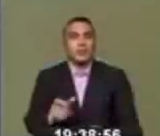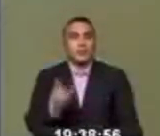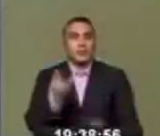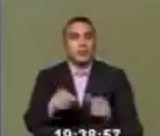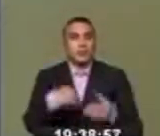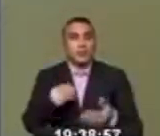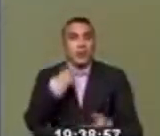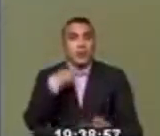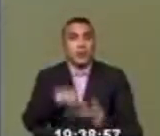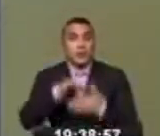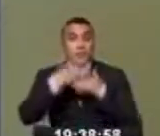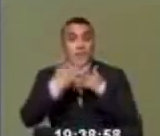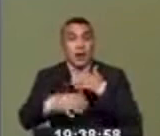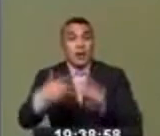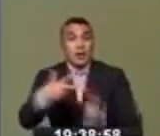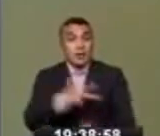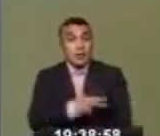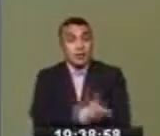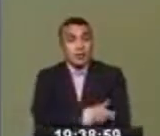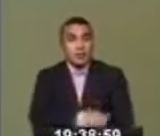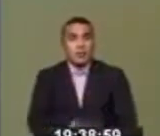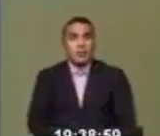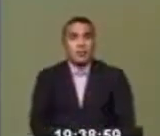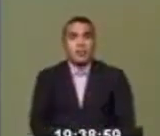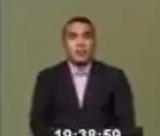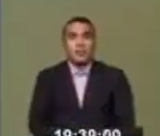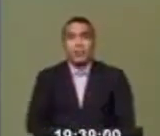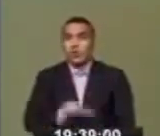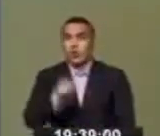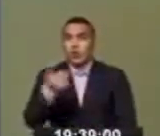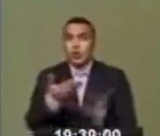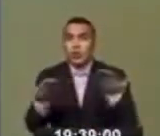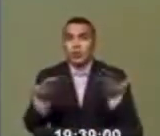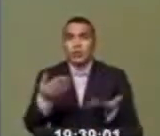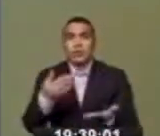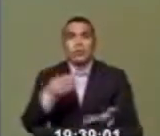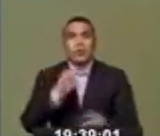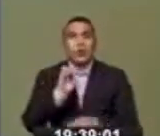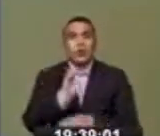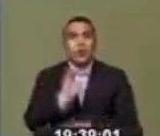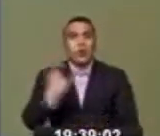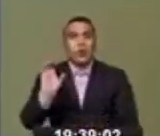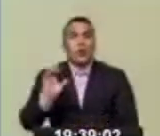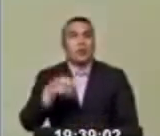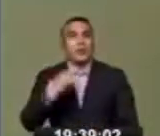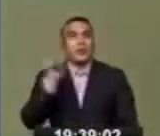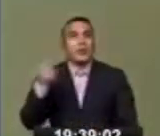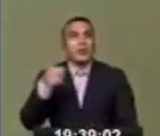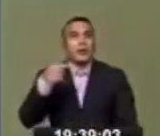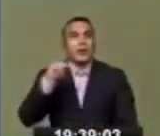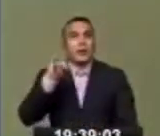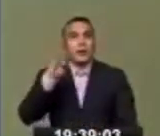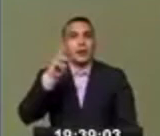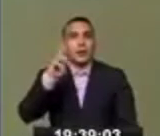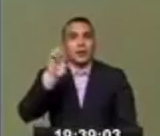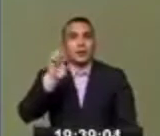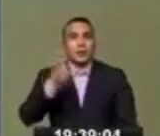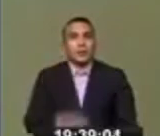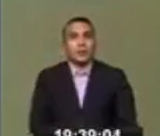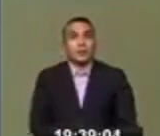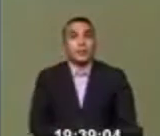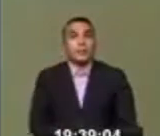paciente yo le hubiera dado agua marina, o cualquier otra cosa, le hubiera dado Coca-Cola, le hubiera dado jengibre. Si esa persona no